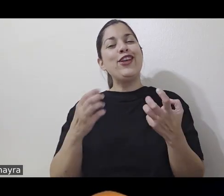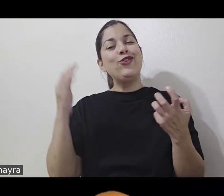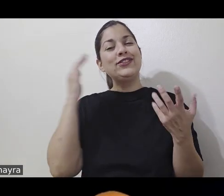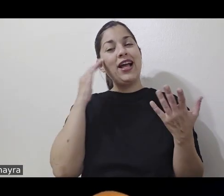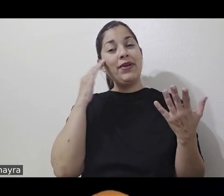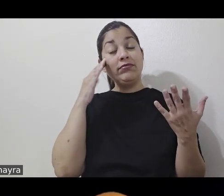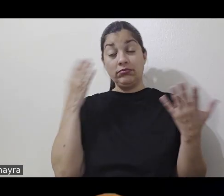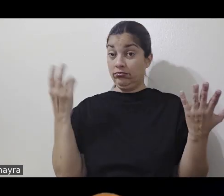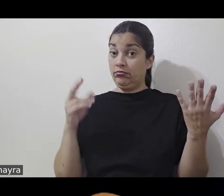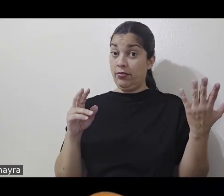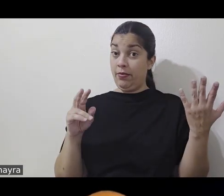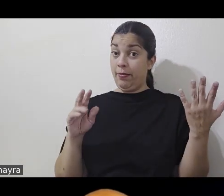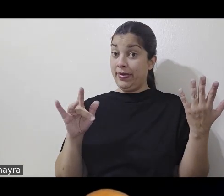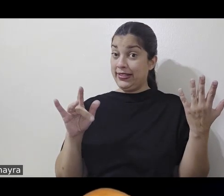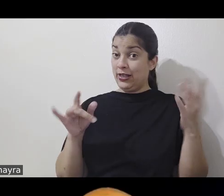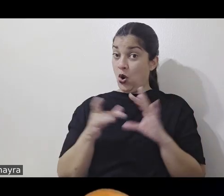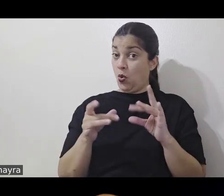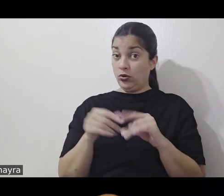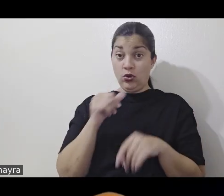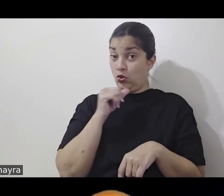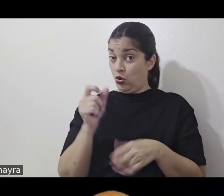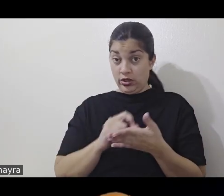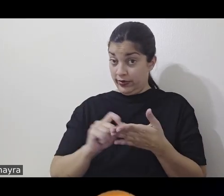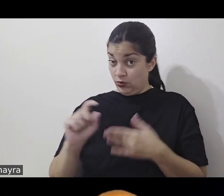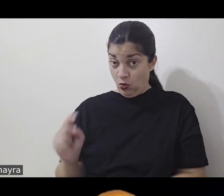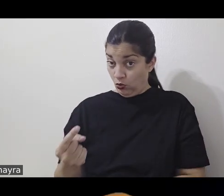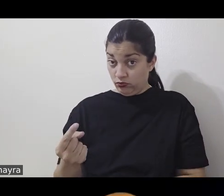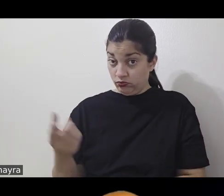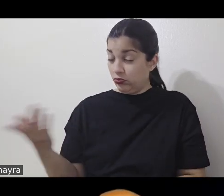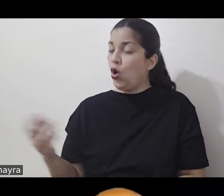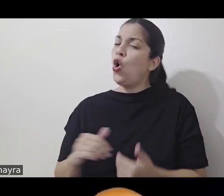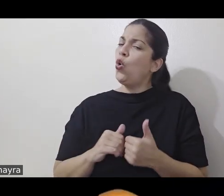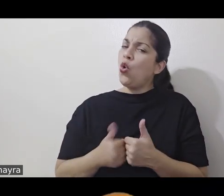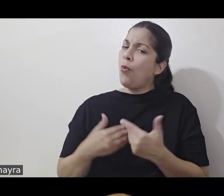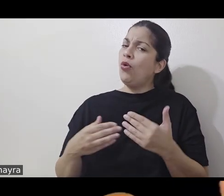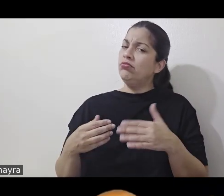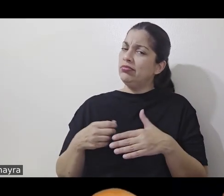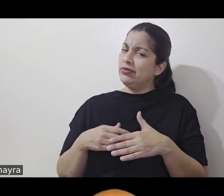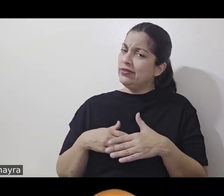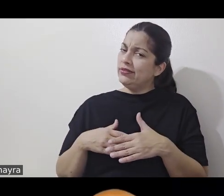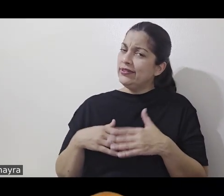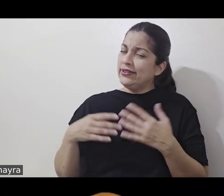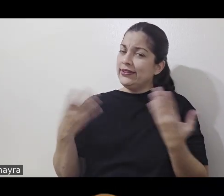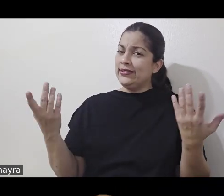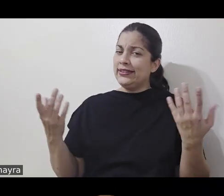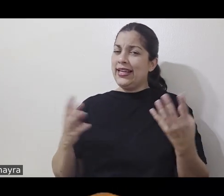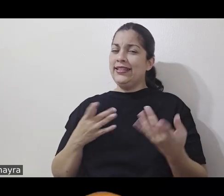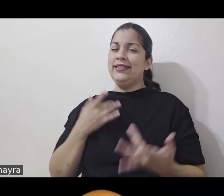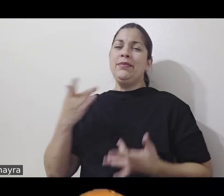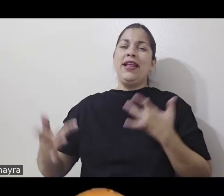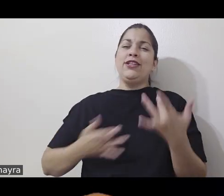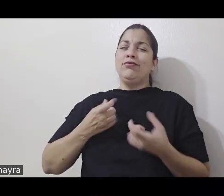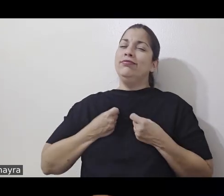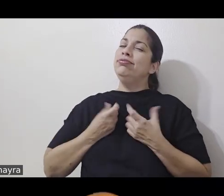porque 25 cuentos no se escriben solos. ¿Cómo nacen las distintas inspiraciones?